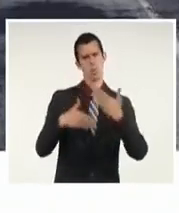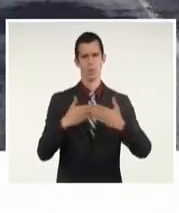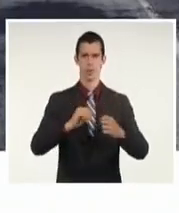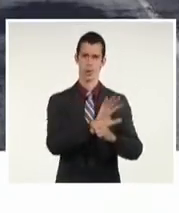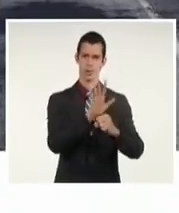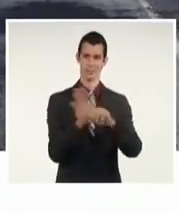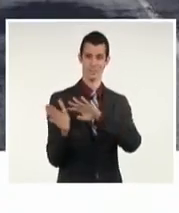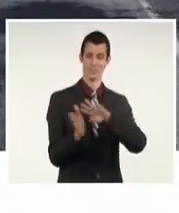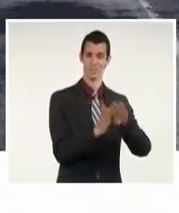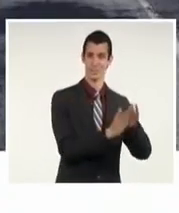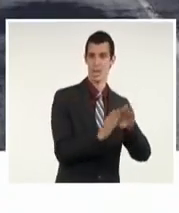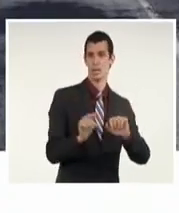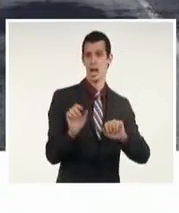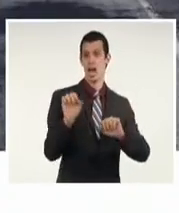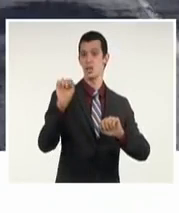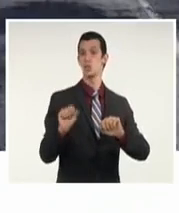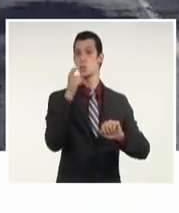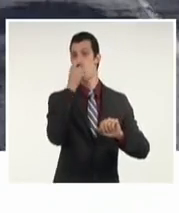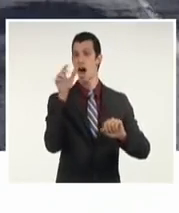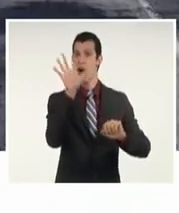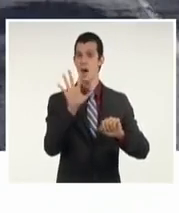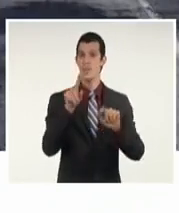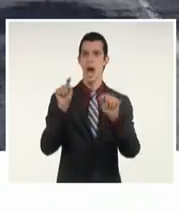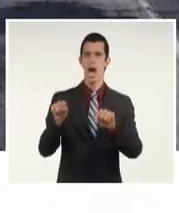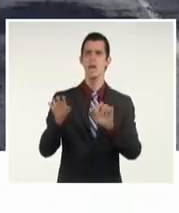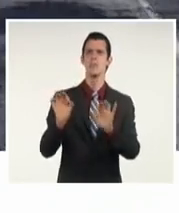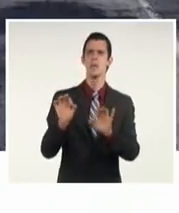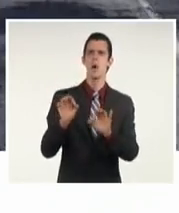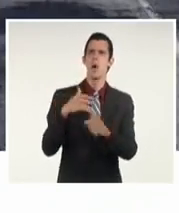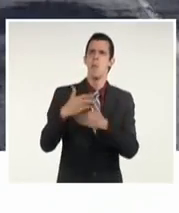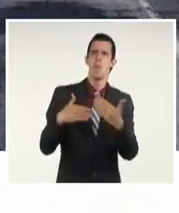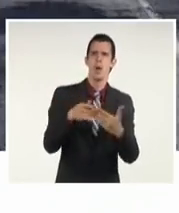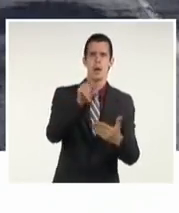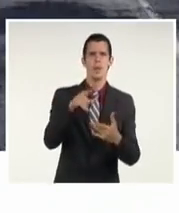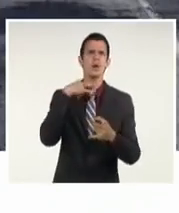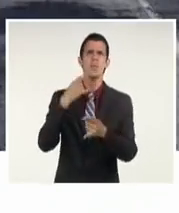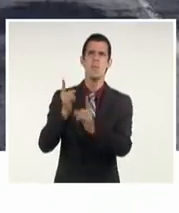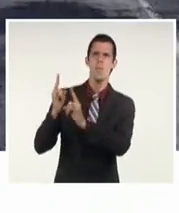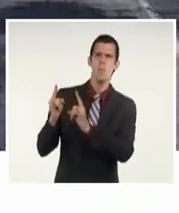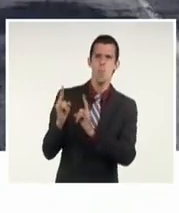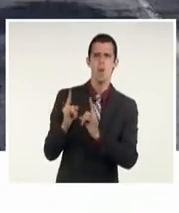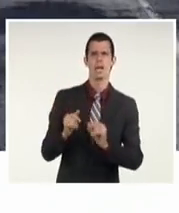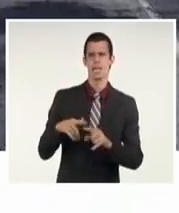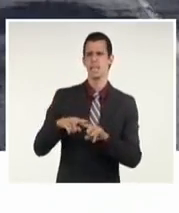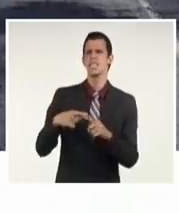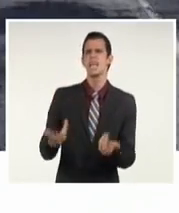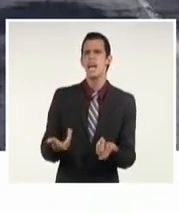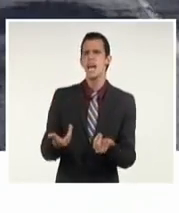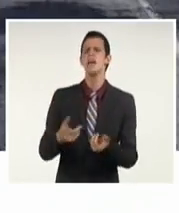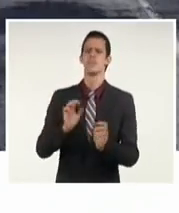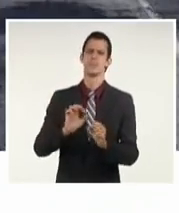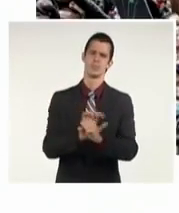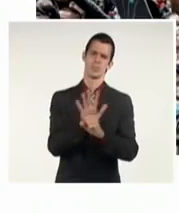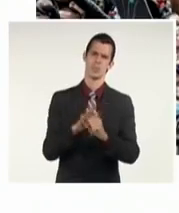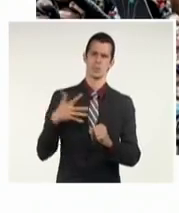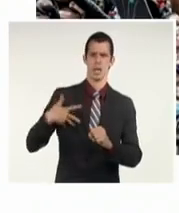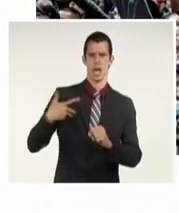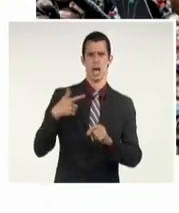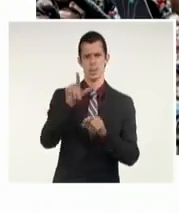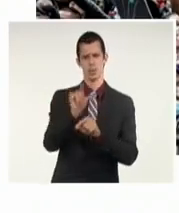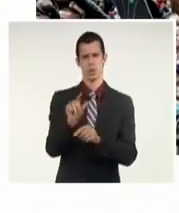a 276 de Europa Press. O una información también de hoy miércoles 21 de julio, de la propia